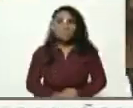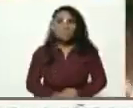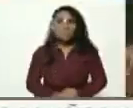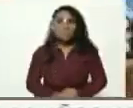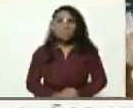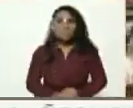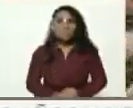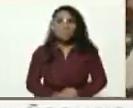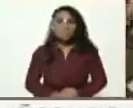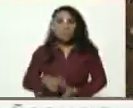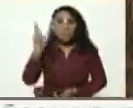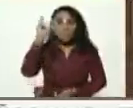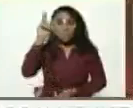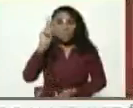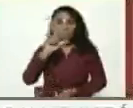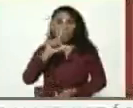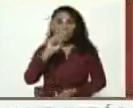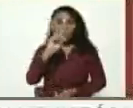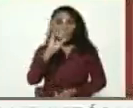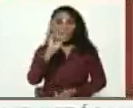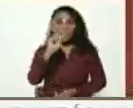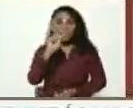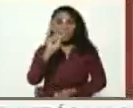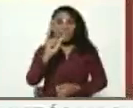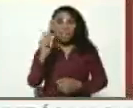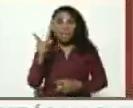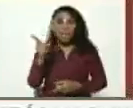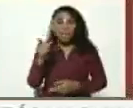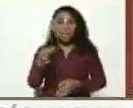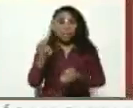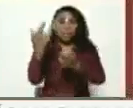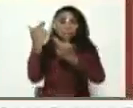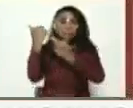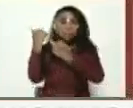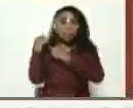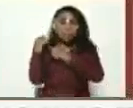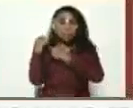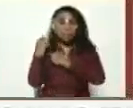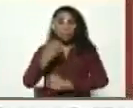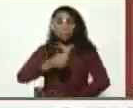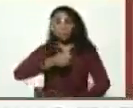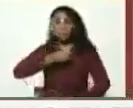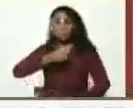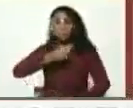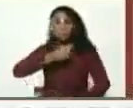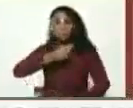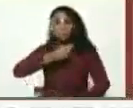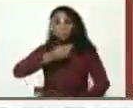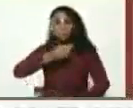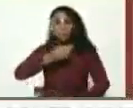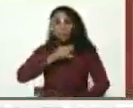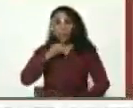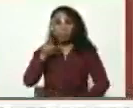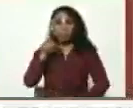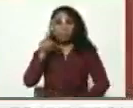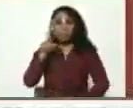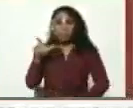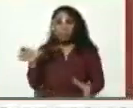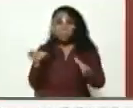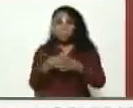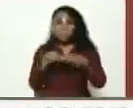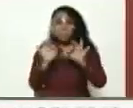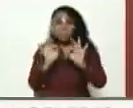El profesor Luis Felipe Pellicer será el encargado de dar la conferencia magistral en esta sesión